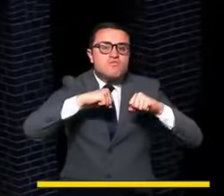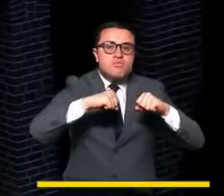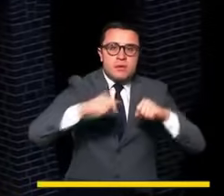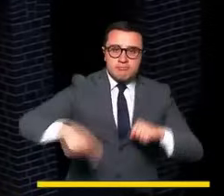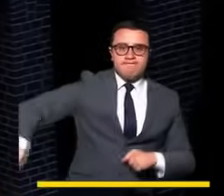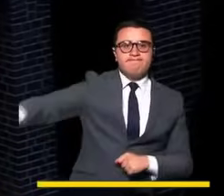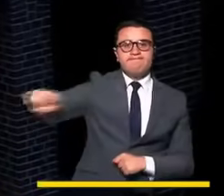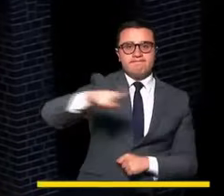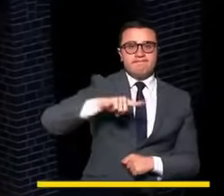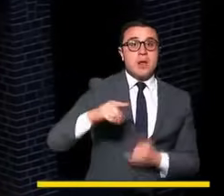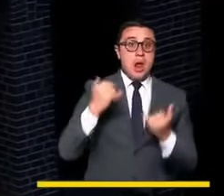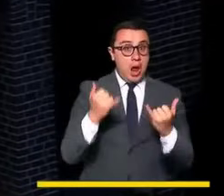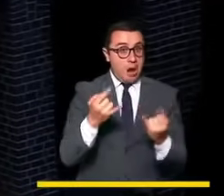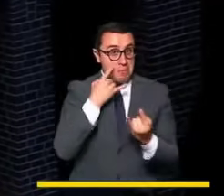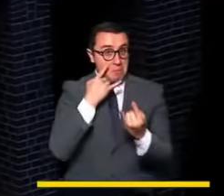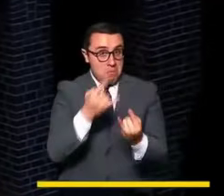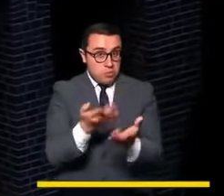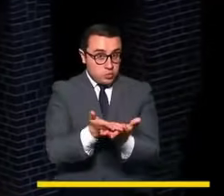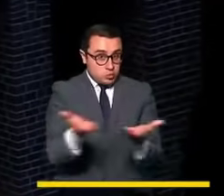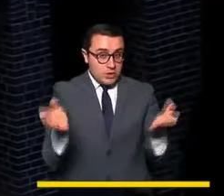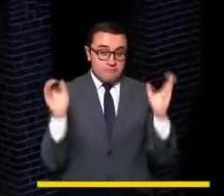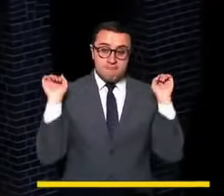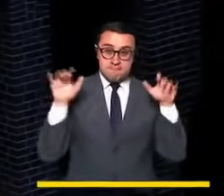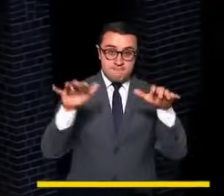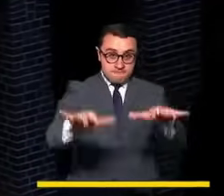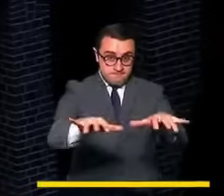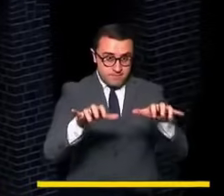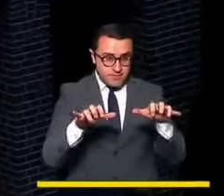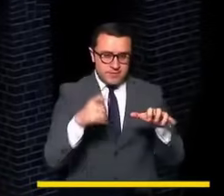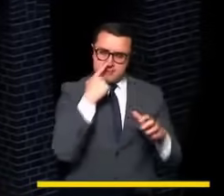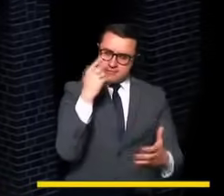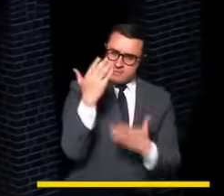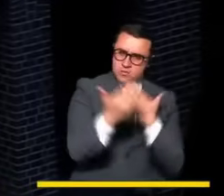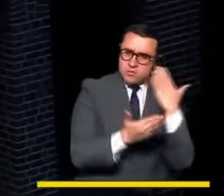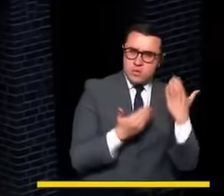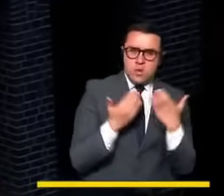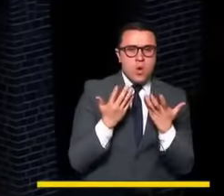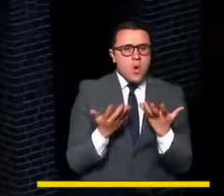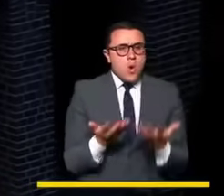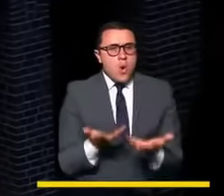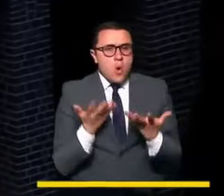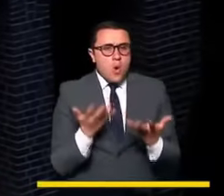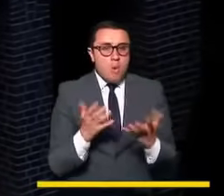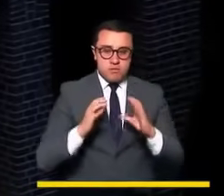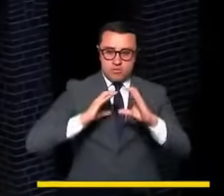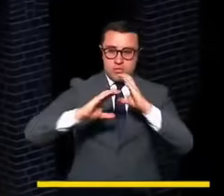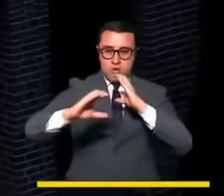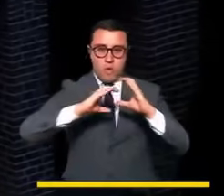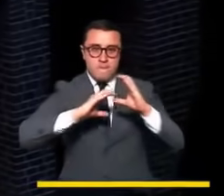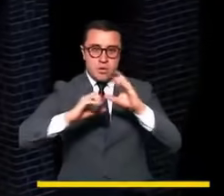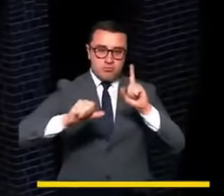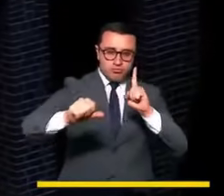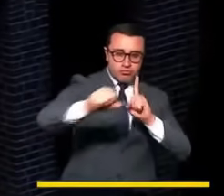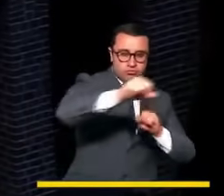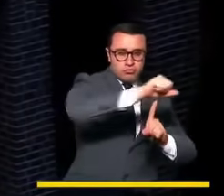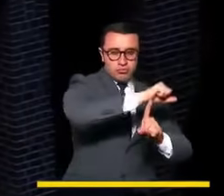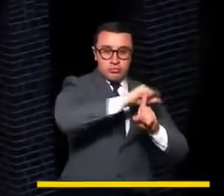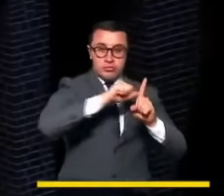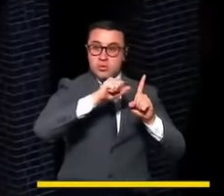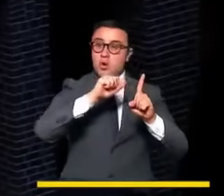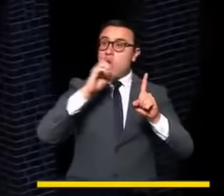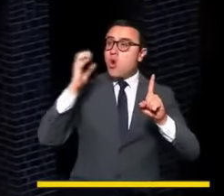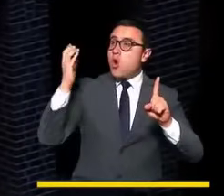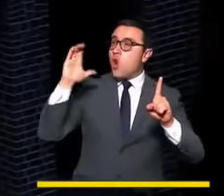sería interesante entre ustedes ver cómo operar la comunicación social de la Colombia, país de